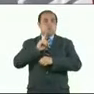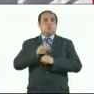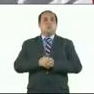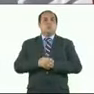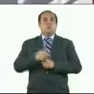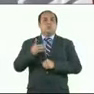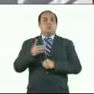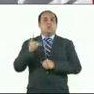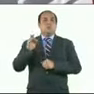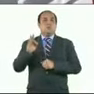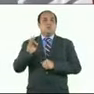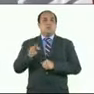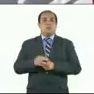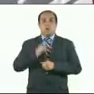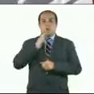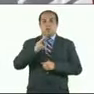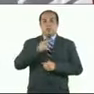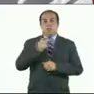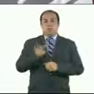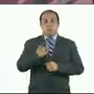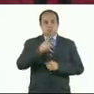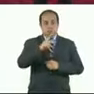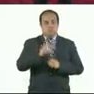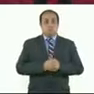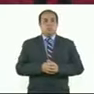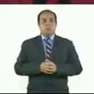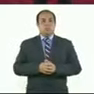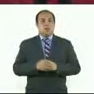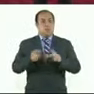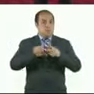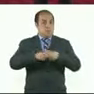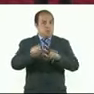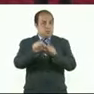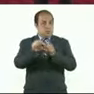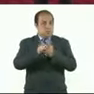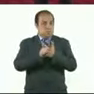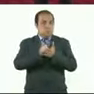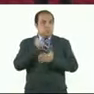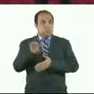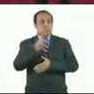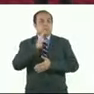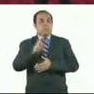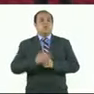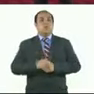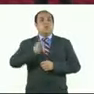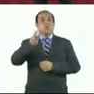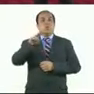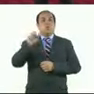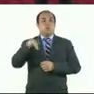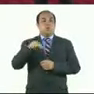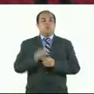preguntas. Sesión de preguntas y respuestas con Juan Raimundo Hernández de Diario Basta.